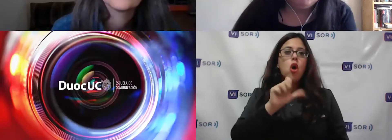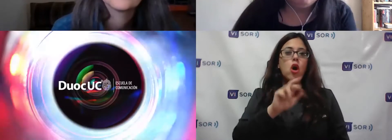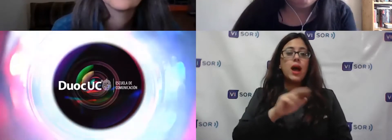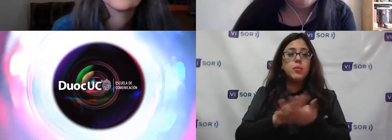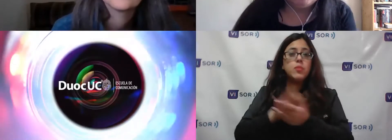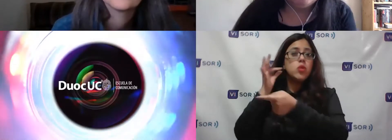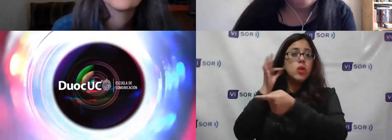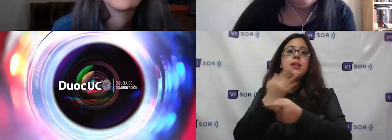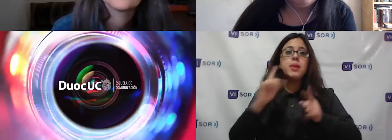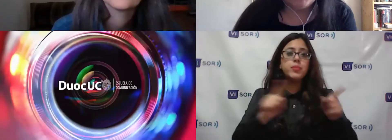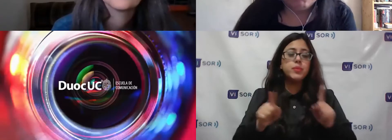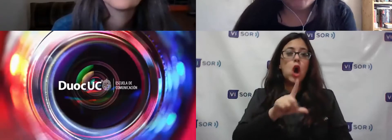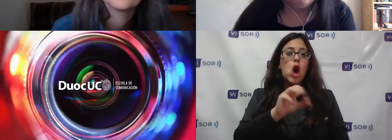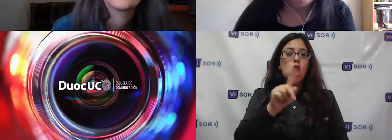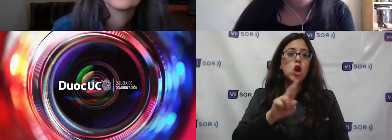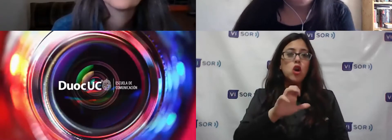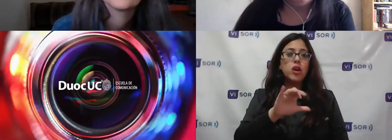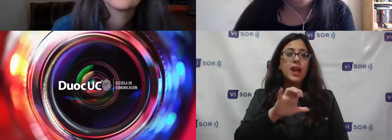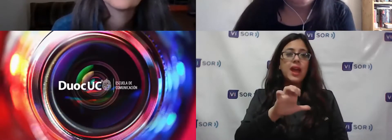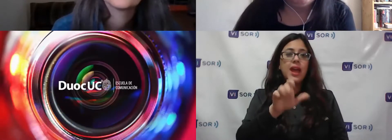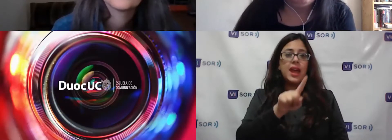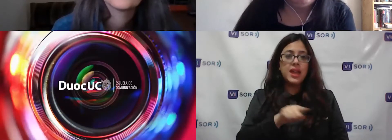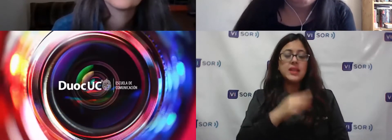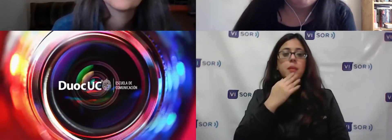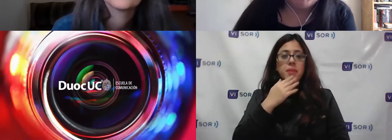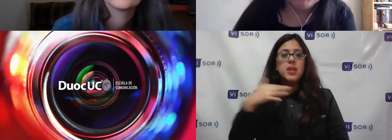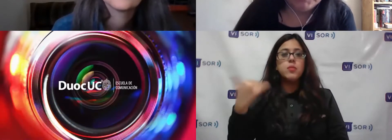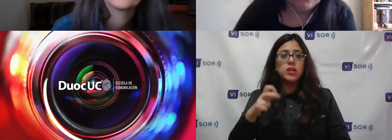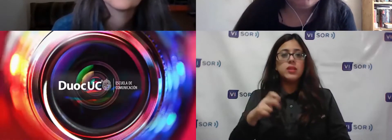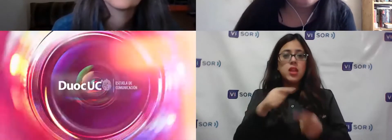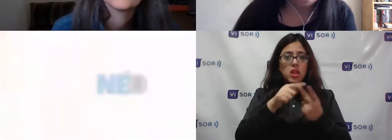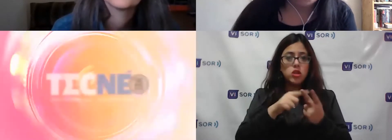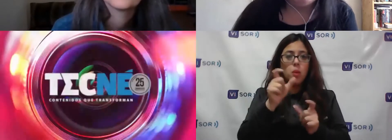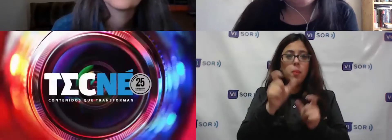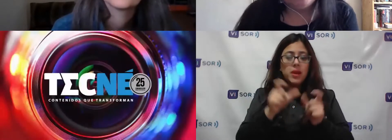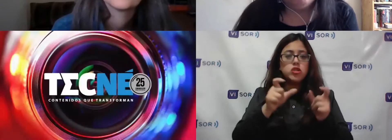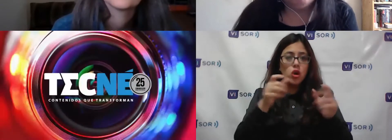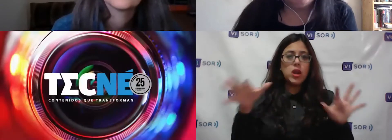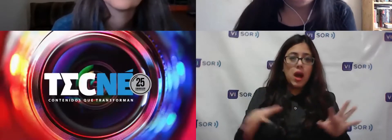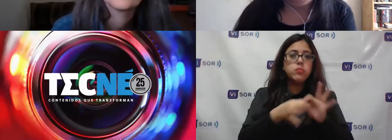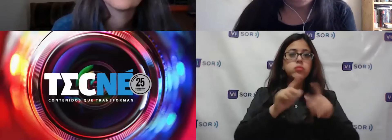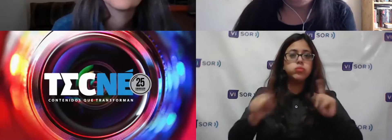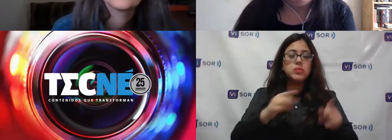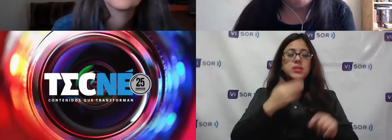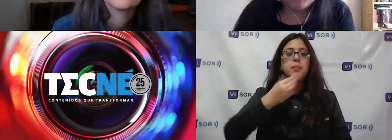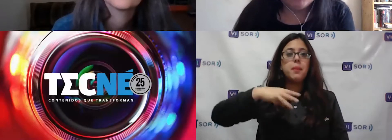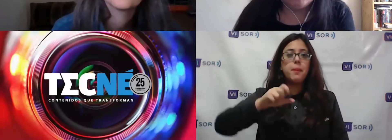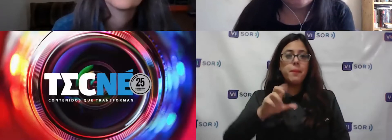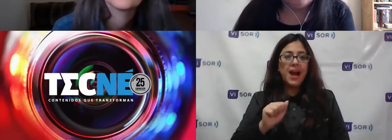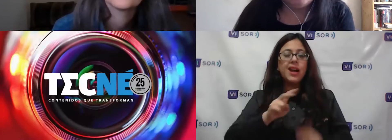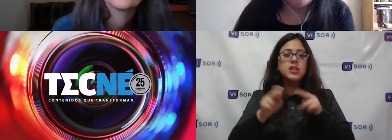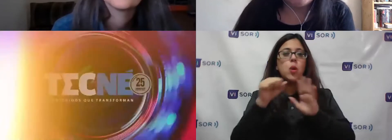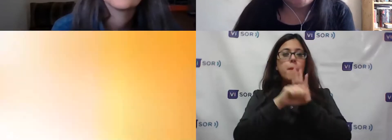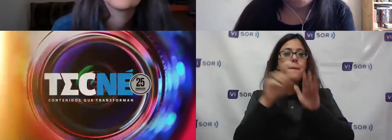el último documental de otra gran pareja documentalista iván osnovikoff y betina perú marca aquí lo que hizo una película emblemática